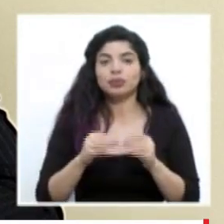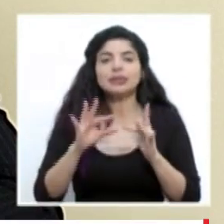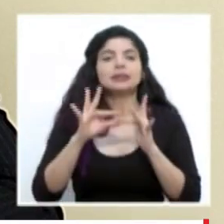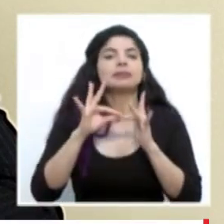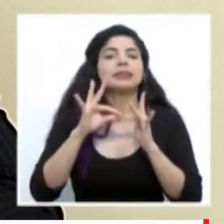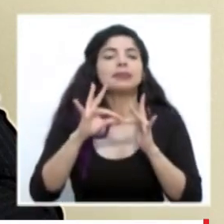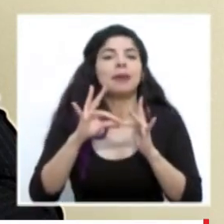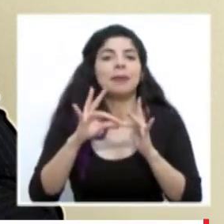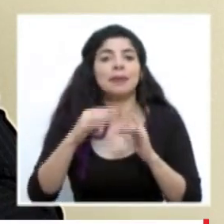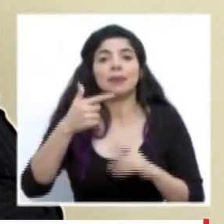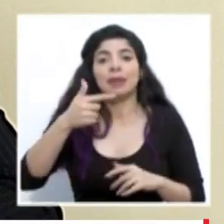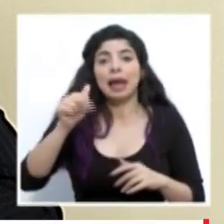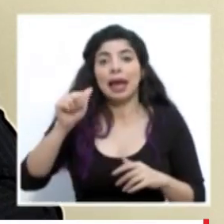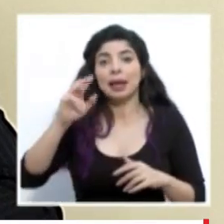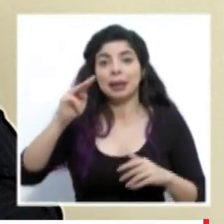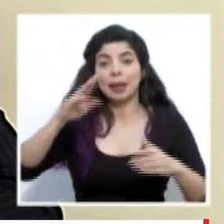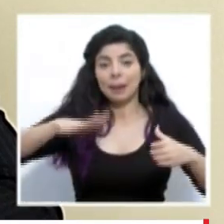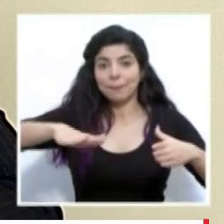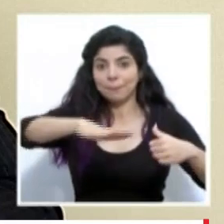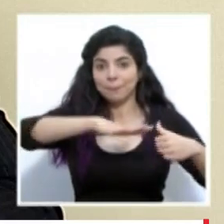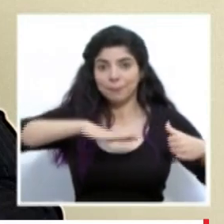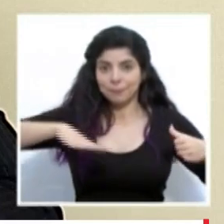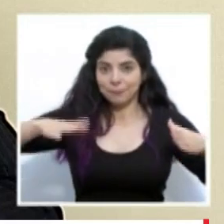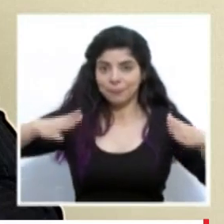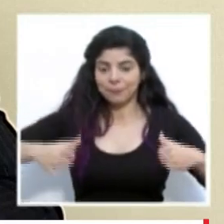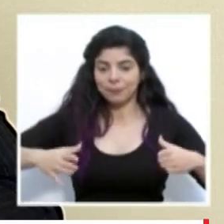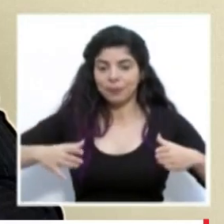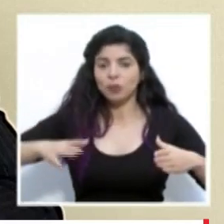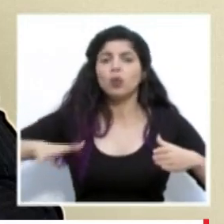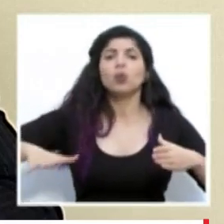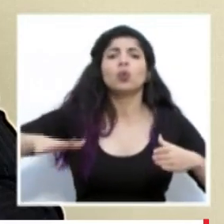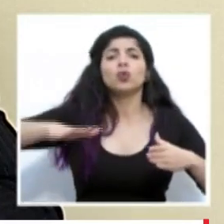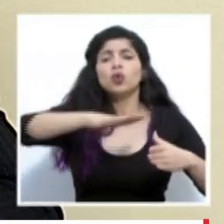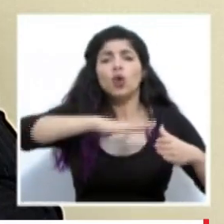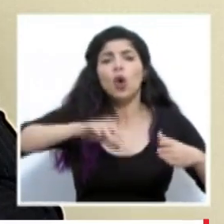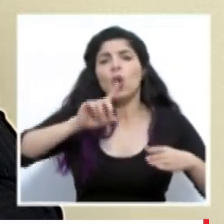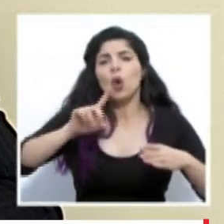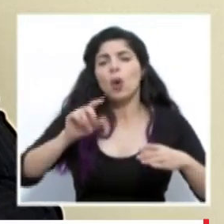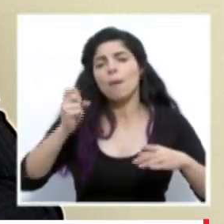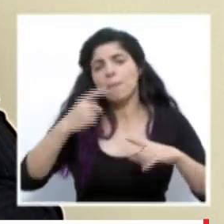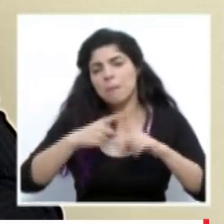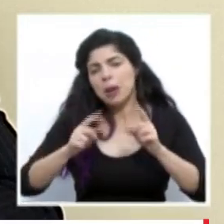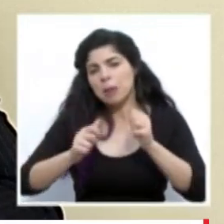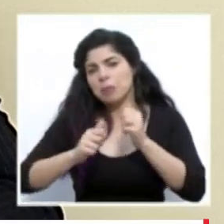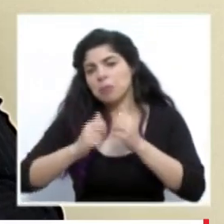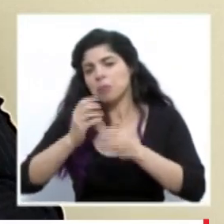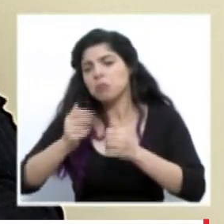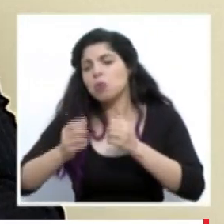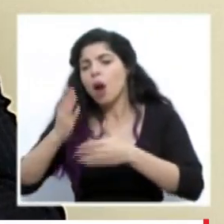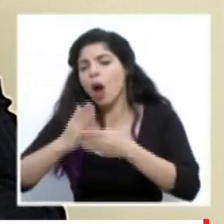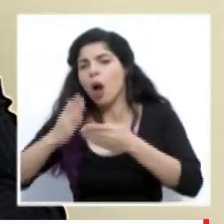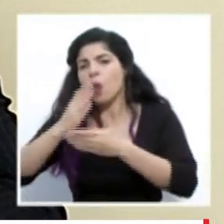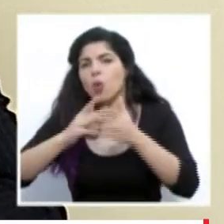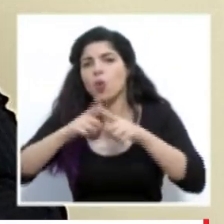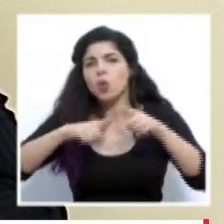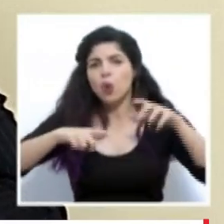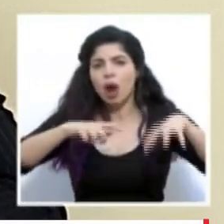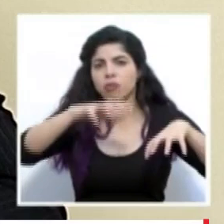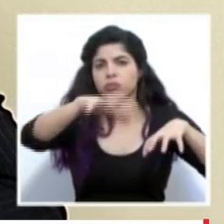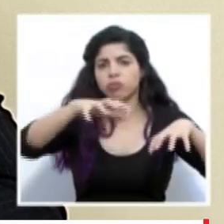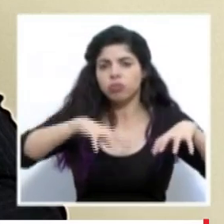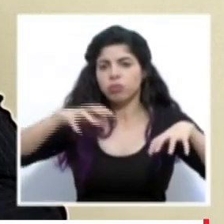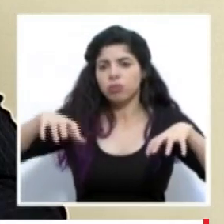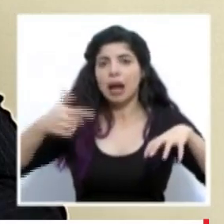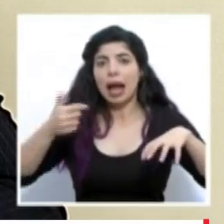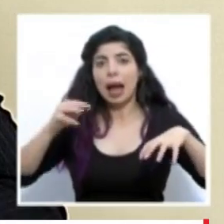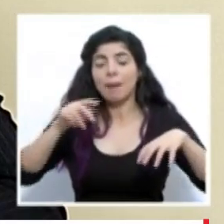sobre todo, la gran área metropolitana, no en toda la gran área metropolitana, pero sí en unas partes de la gran área metropolitana, a un atraso